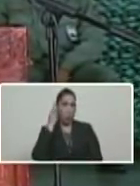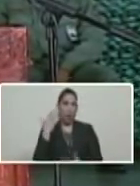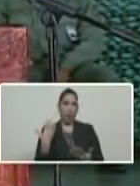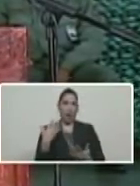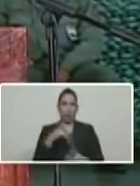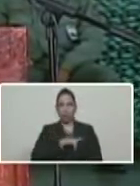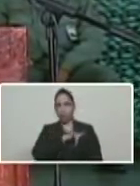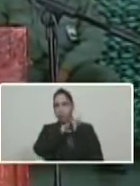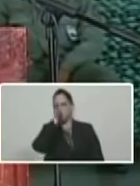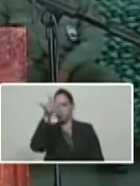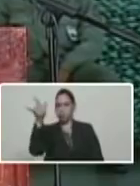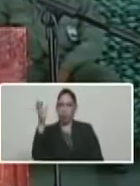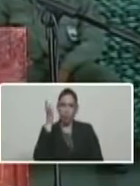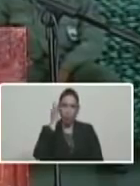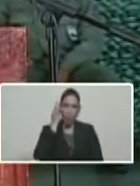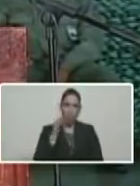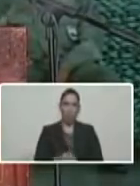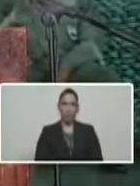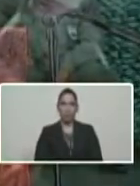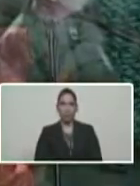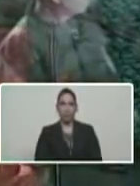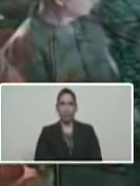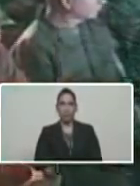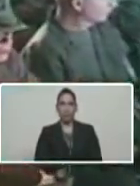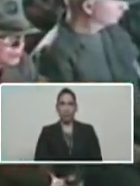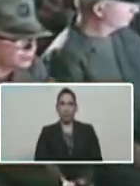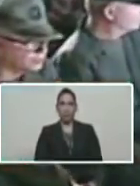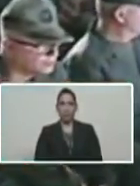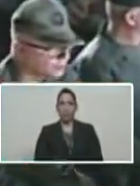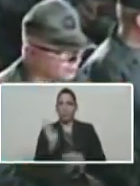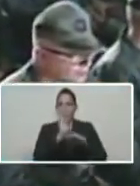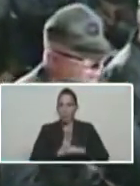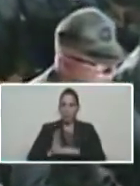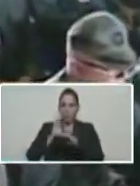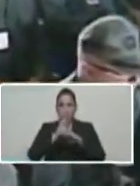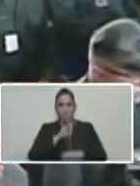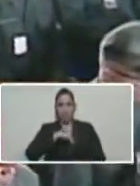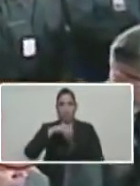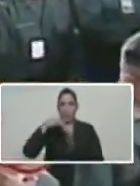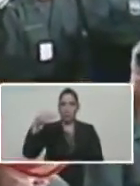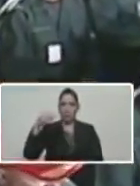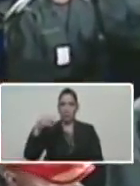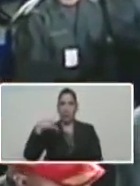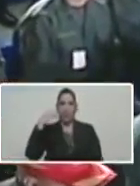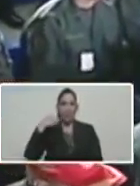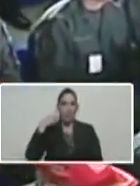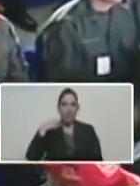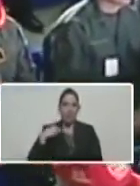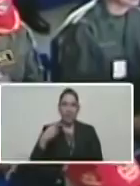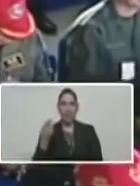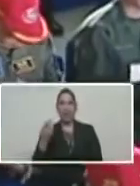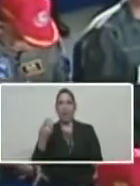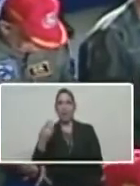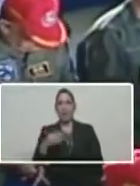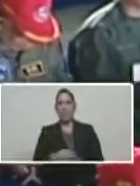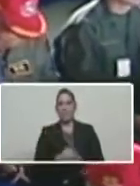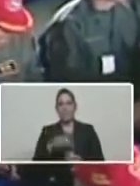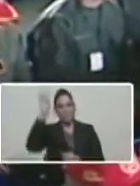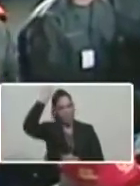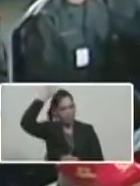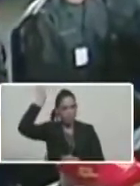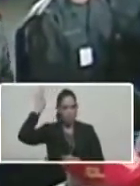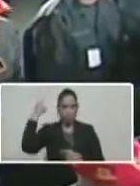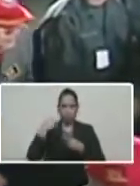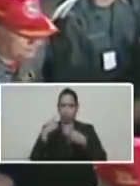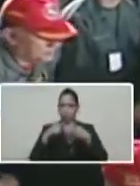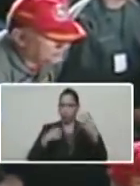aire, distinguidas con su azul pizarra, y que reencarnan el espíritu combativo de la Negra Hipólita, Manuela Sáenz, Josefa Camejo, Juana la Avanzadora y Elisa